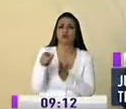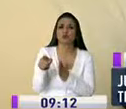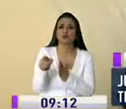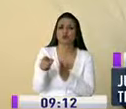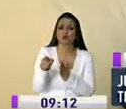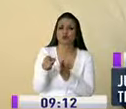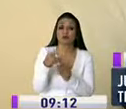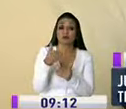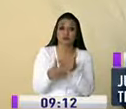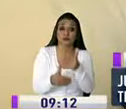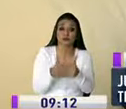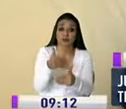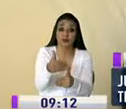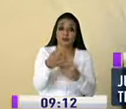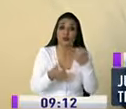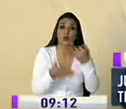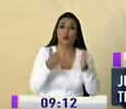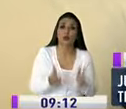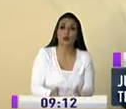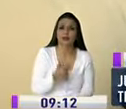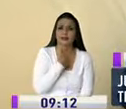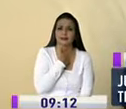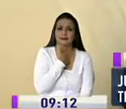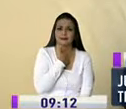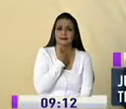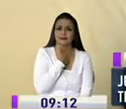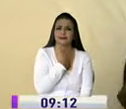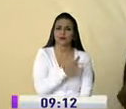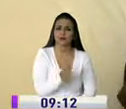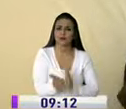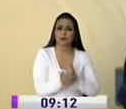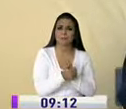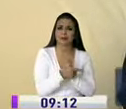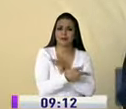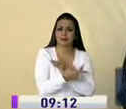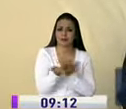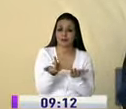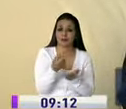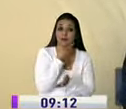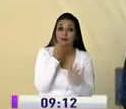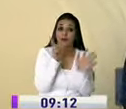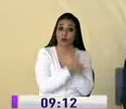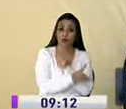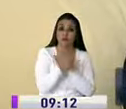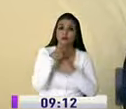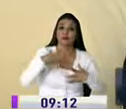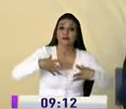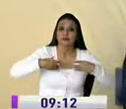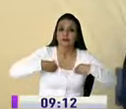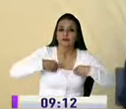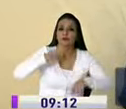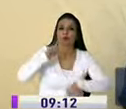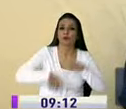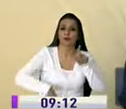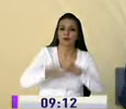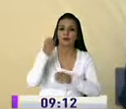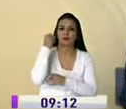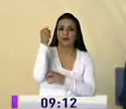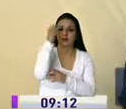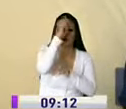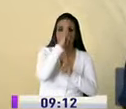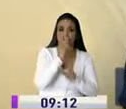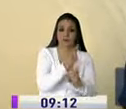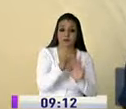de incompetencia del juez. El juez de ese cantón no puede conocer esa demanda, esa acción de protección. La Constitución y la